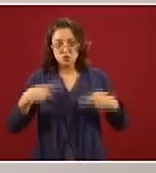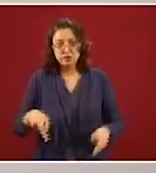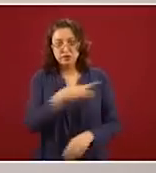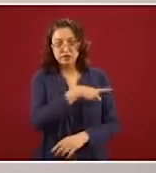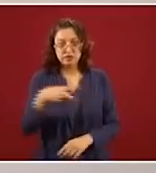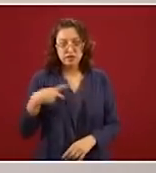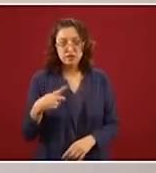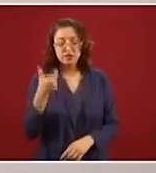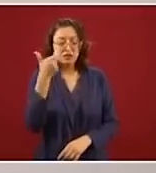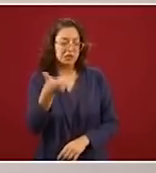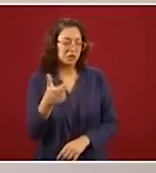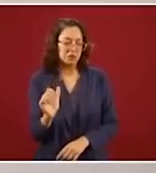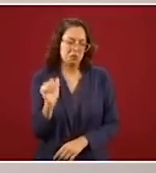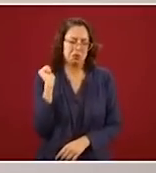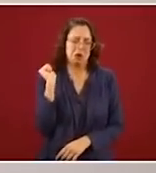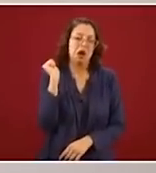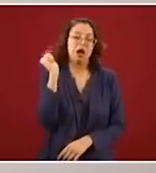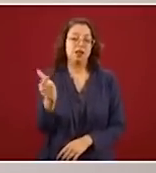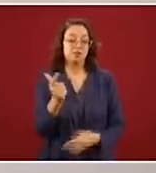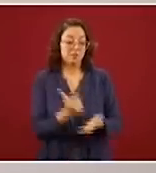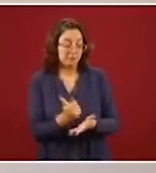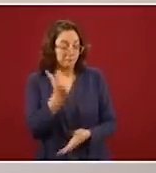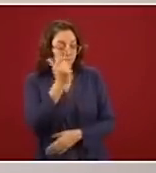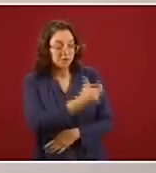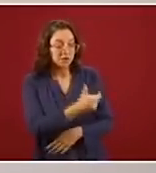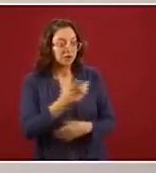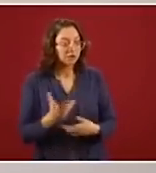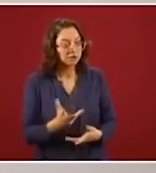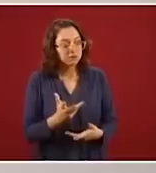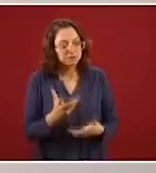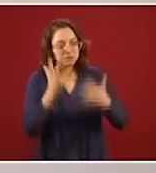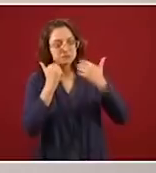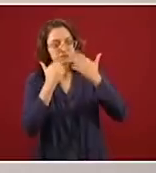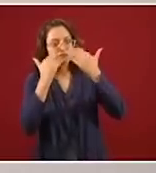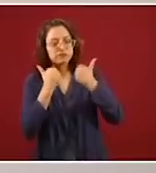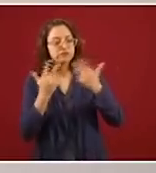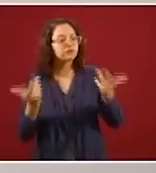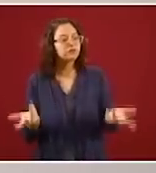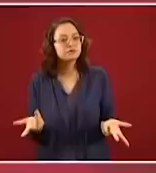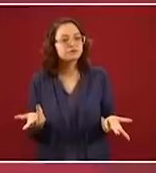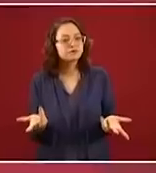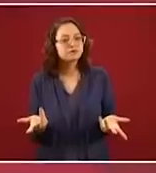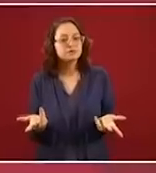que además, siempre y cuando se tenga derecho. El Tren Toluca